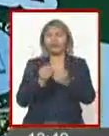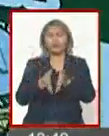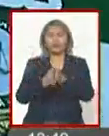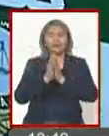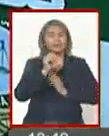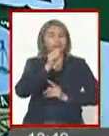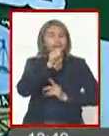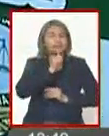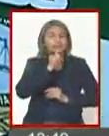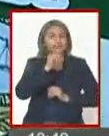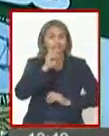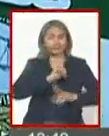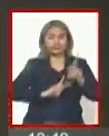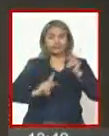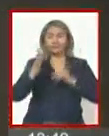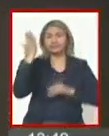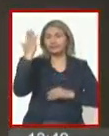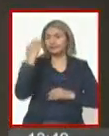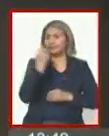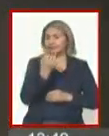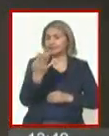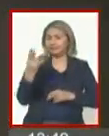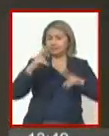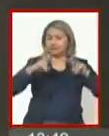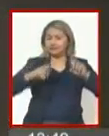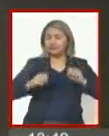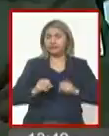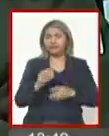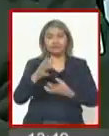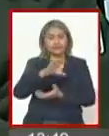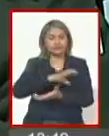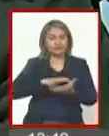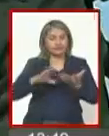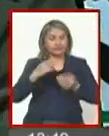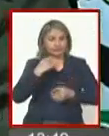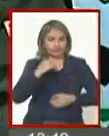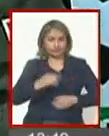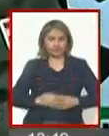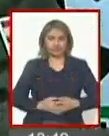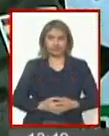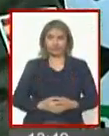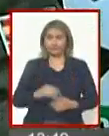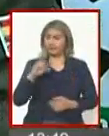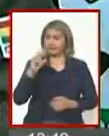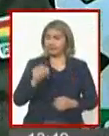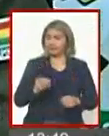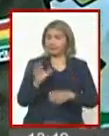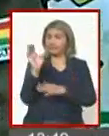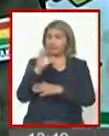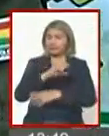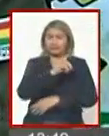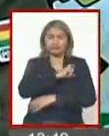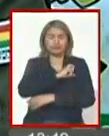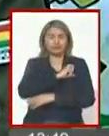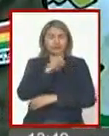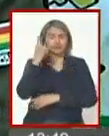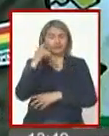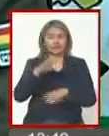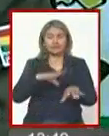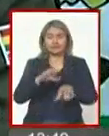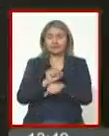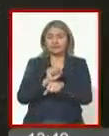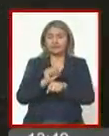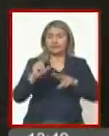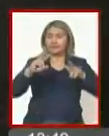pidió paciencia a los pobladores, ya que afrontan una investigación muy compleja. Yo siempre les digo de que no se presione a la policía para hacer un trabajo